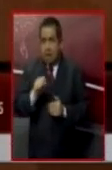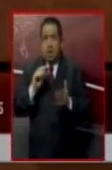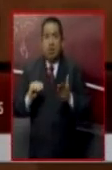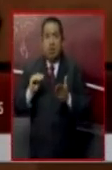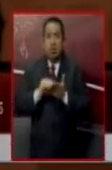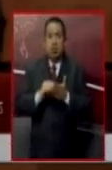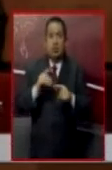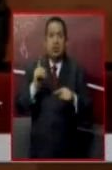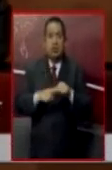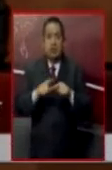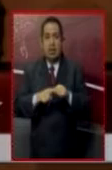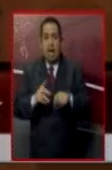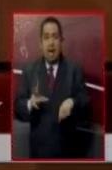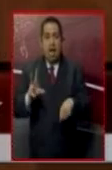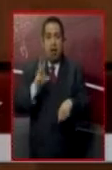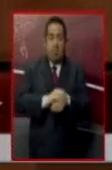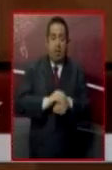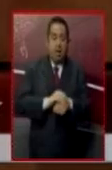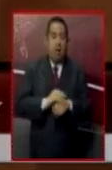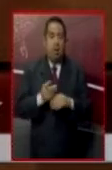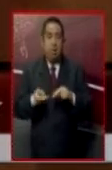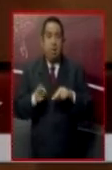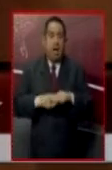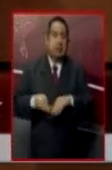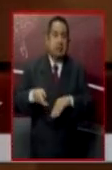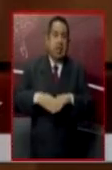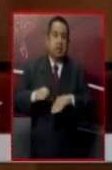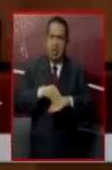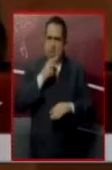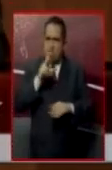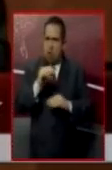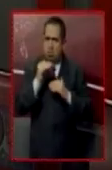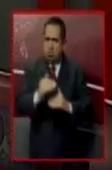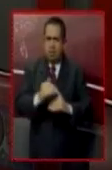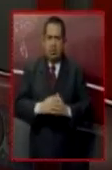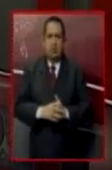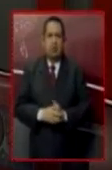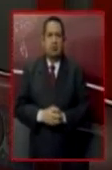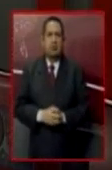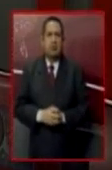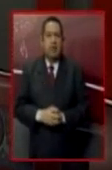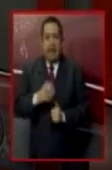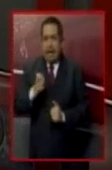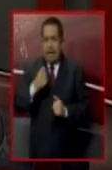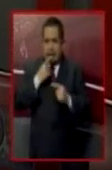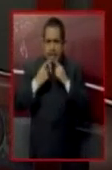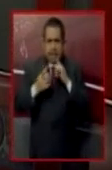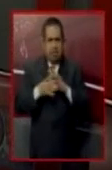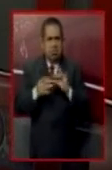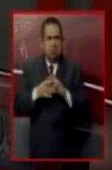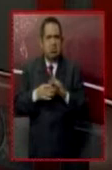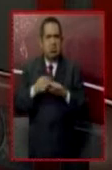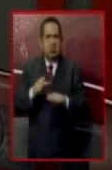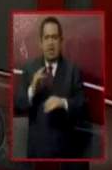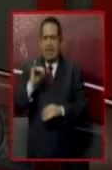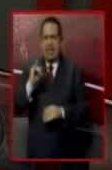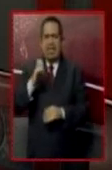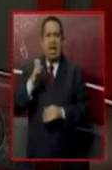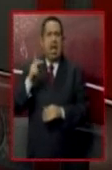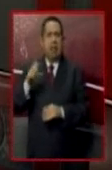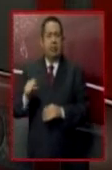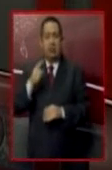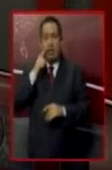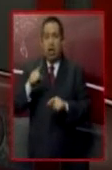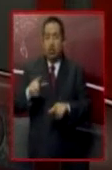a retirar esos perniciosos gasolinazos. Esta fue la discusión alrededor del IEPS a